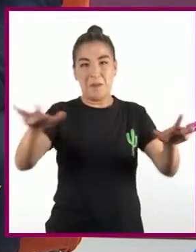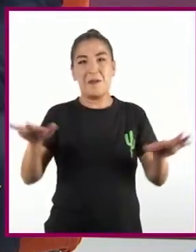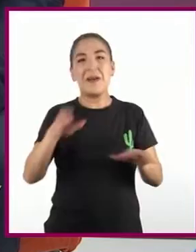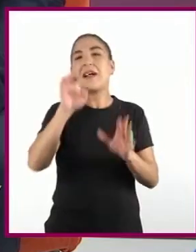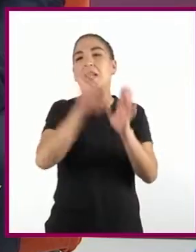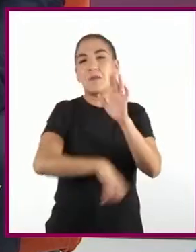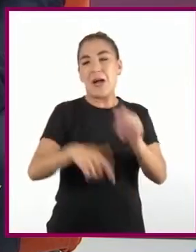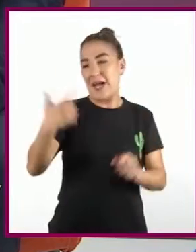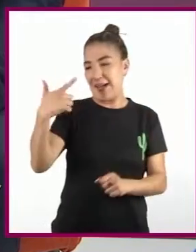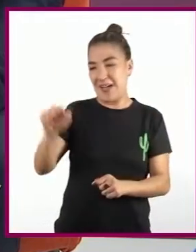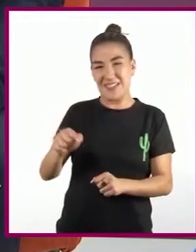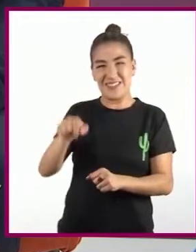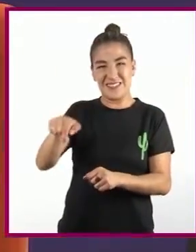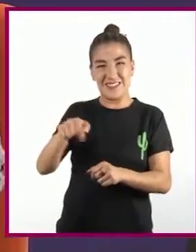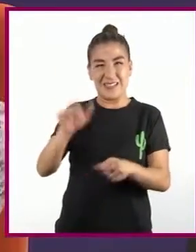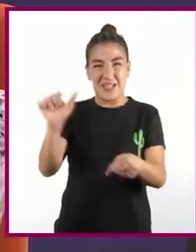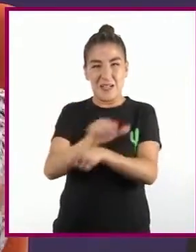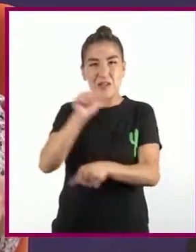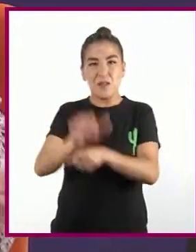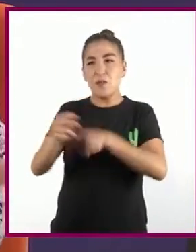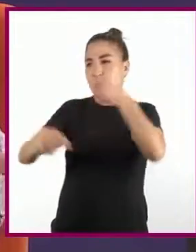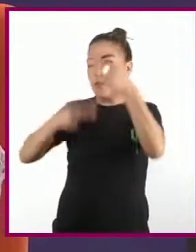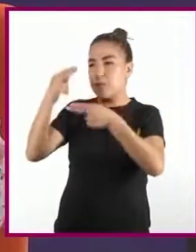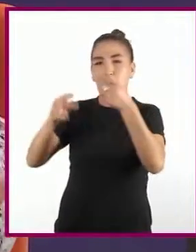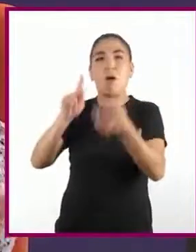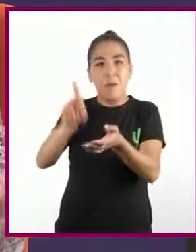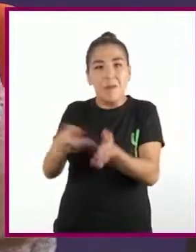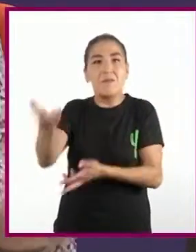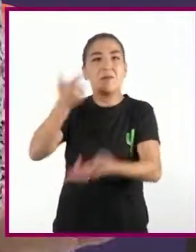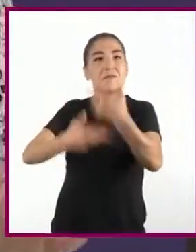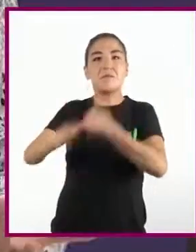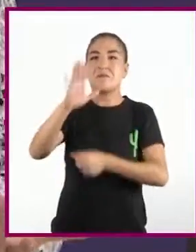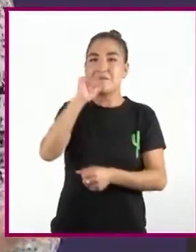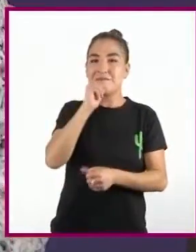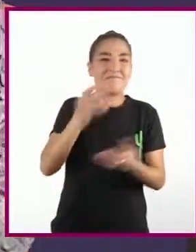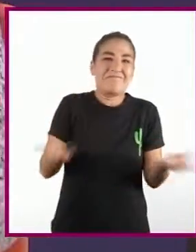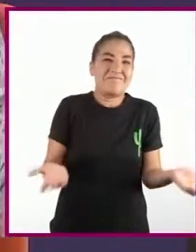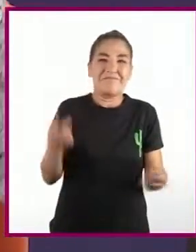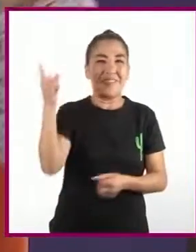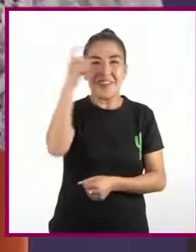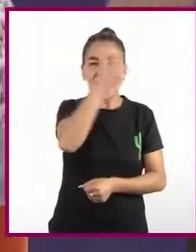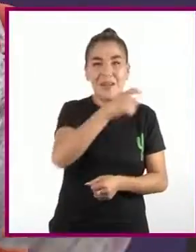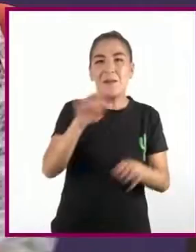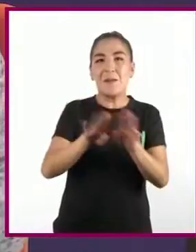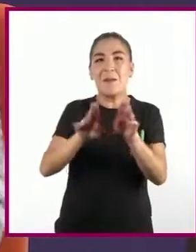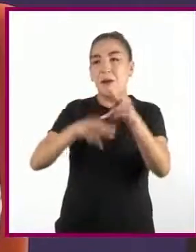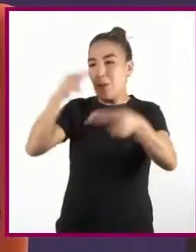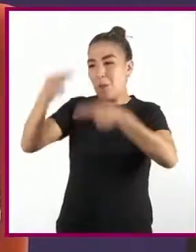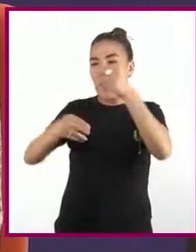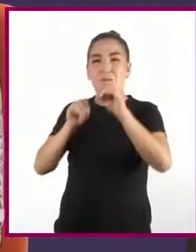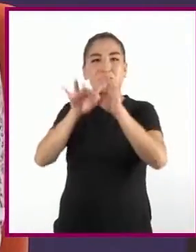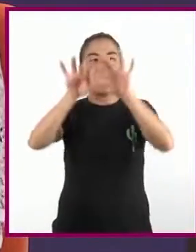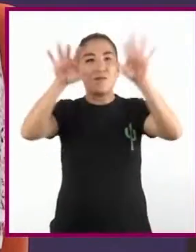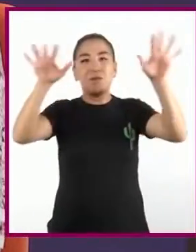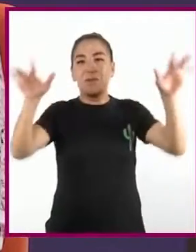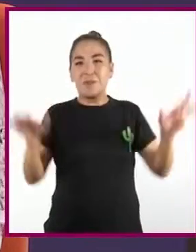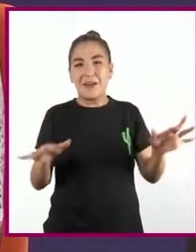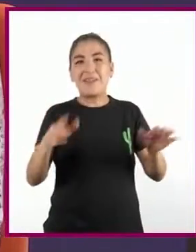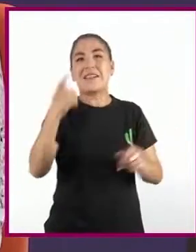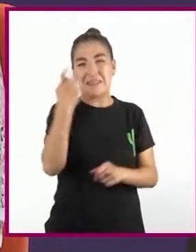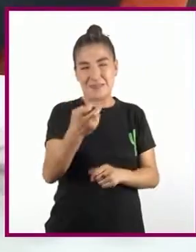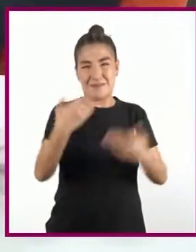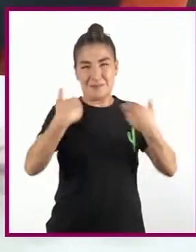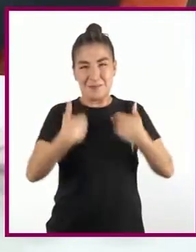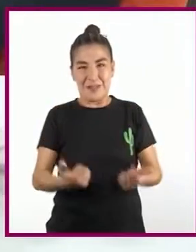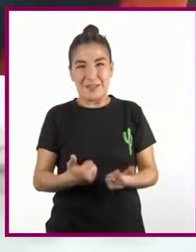emiten los automóviles al medio ambiente. ¿Cómo puedo recuperar esto? Pues difícilmente. ¿Por qué? Porque empieza rápidamente a difundir. ¿Se me